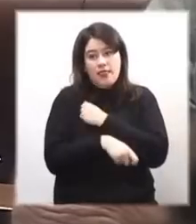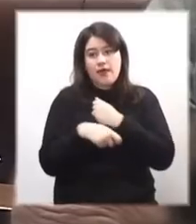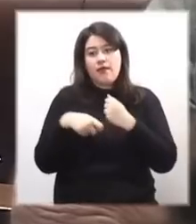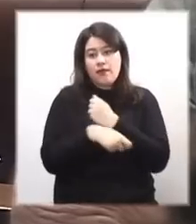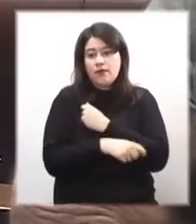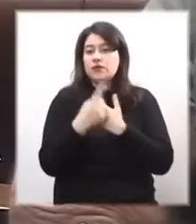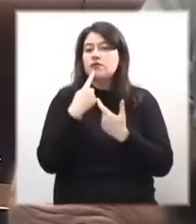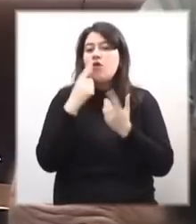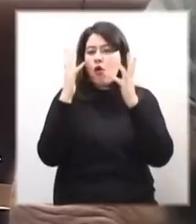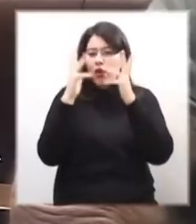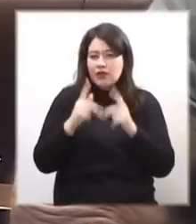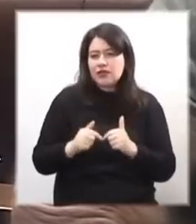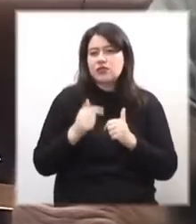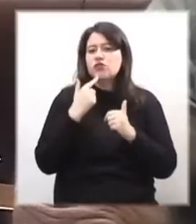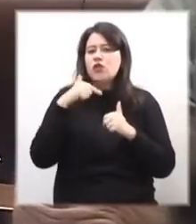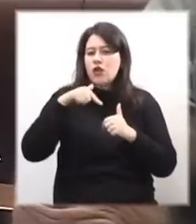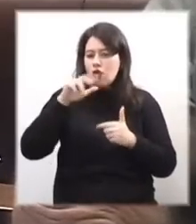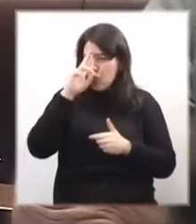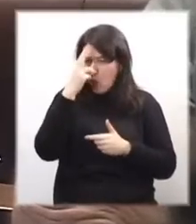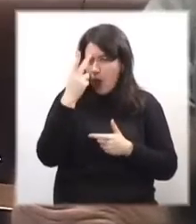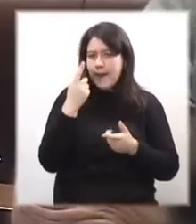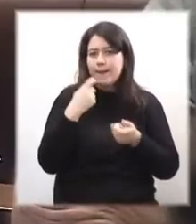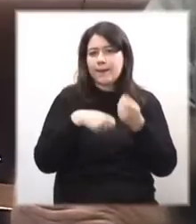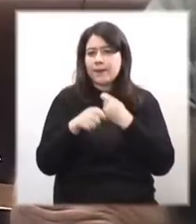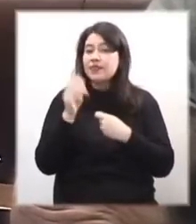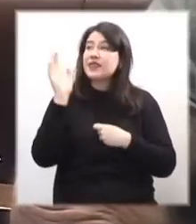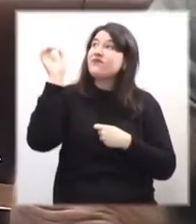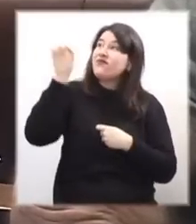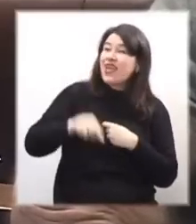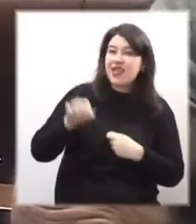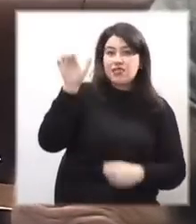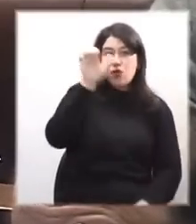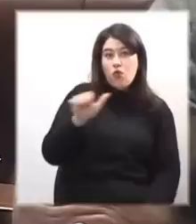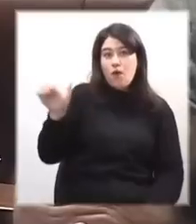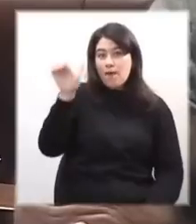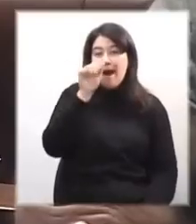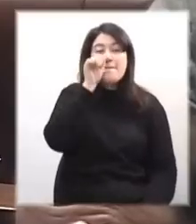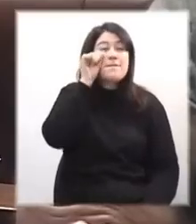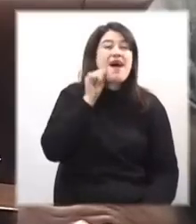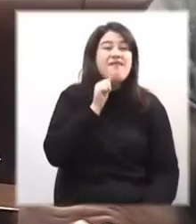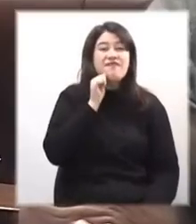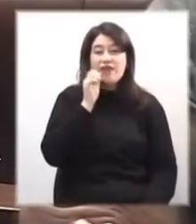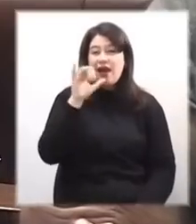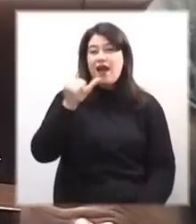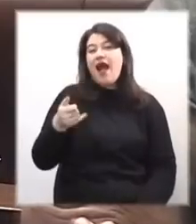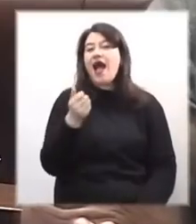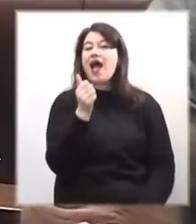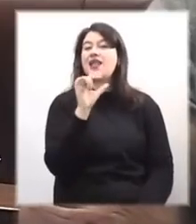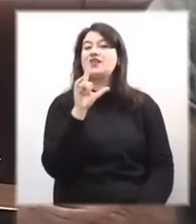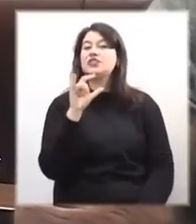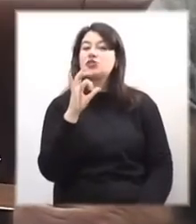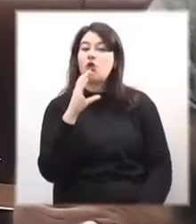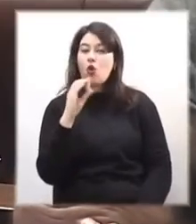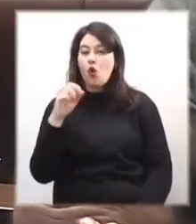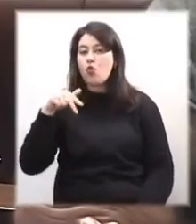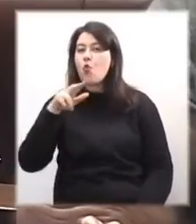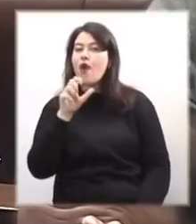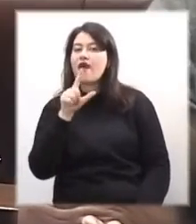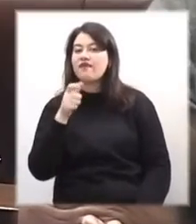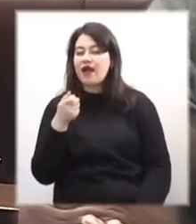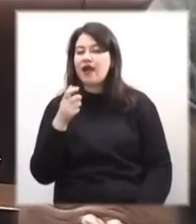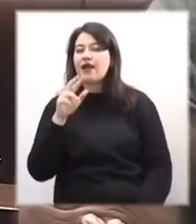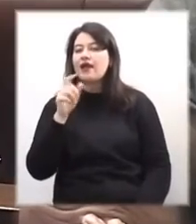Uruguay. Las organizaciones que operan en el Uruguay para el lavado de dinero son europeas, es la mafia, es el cartel Jalisco Nueva Generación, son